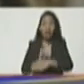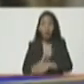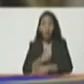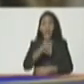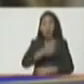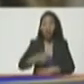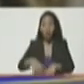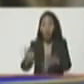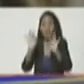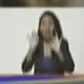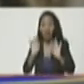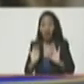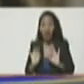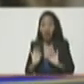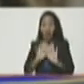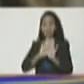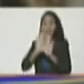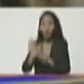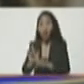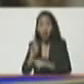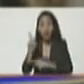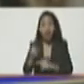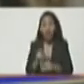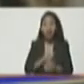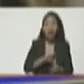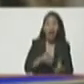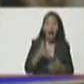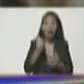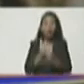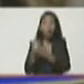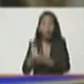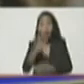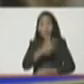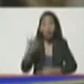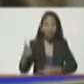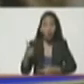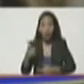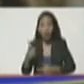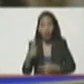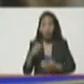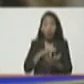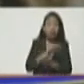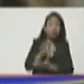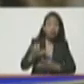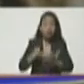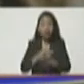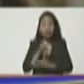especializado, el apoyo a la evacuación de la población, también en las